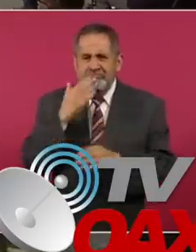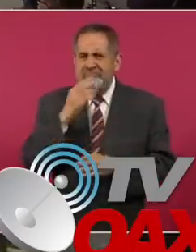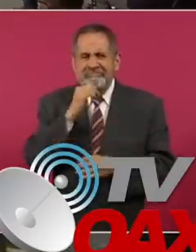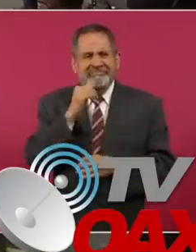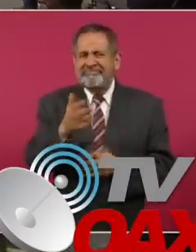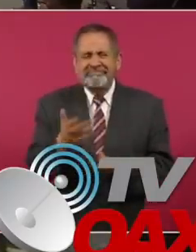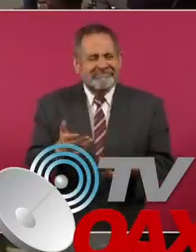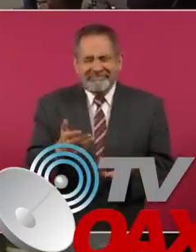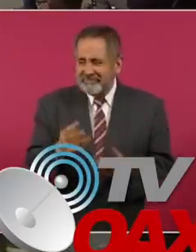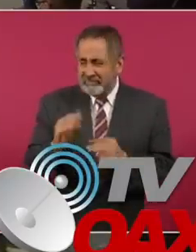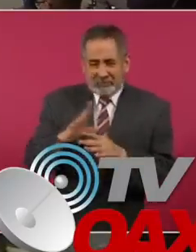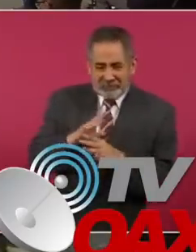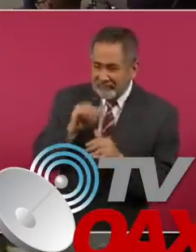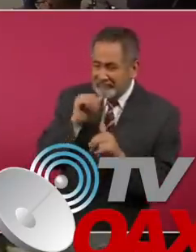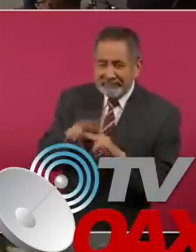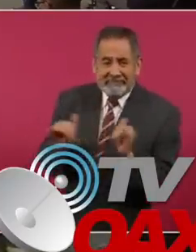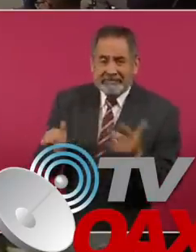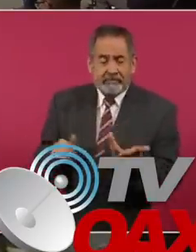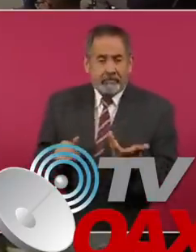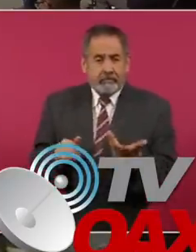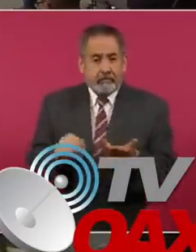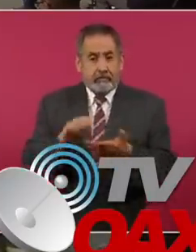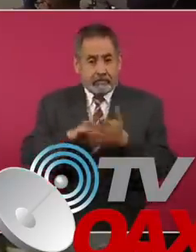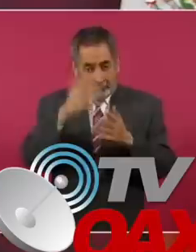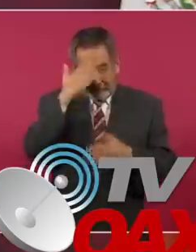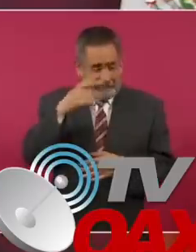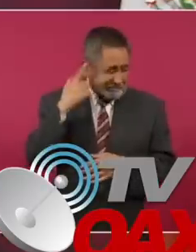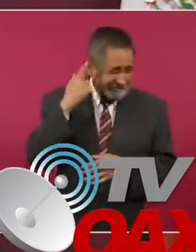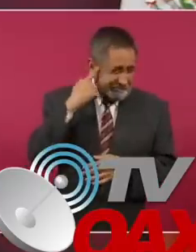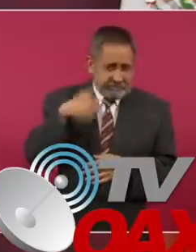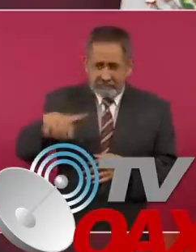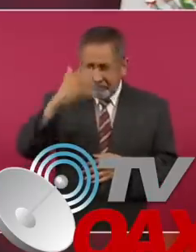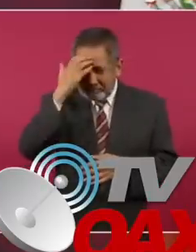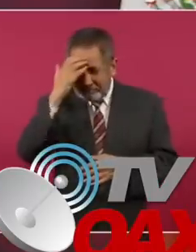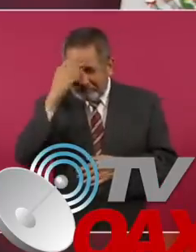gente si sabían que existía ese banco,